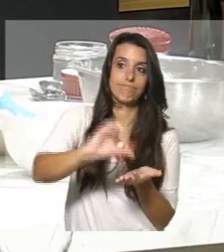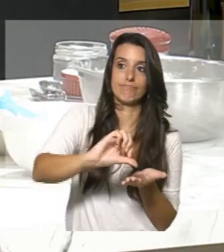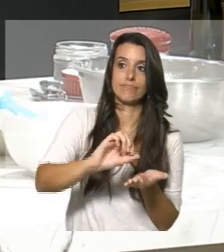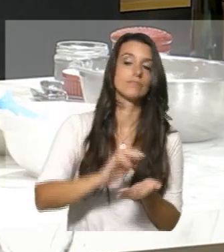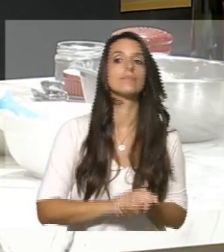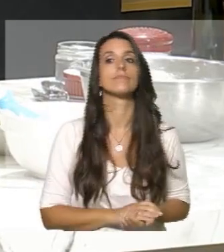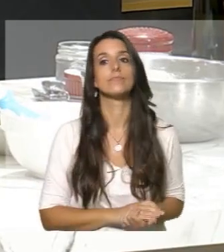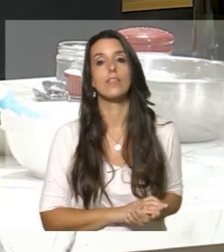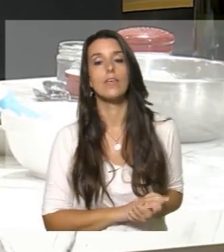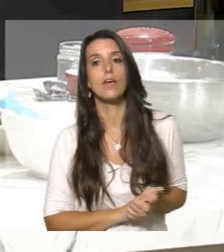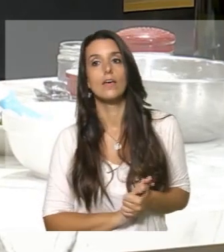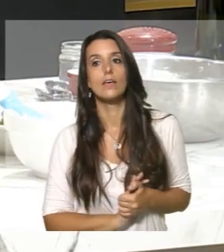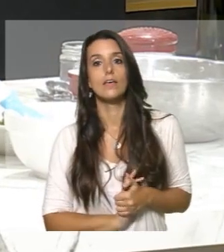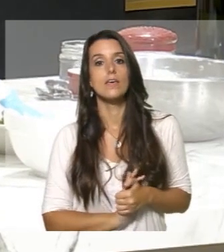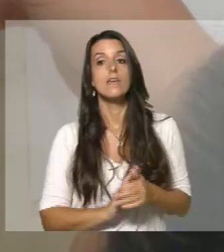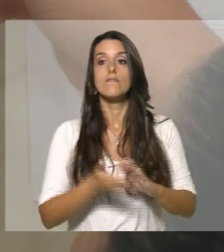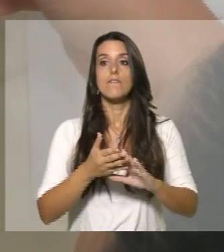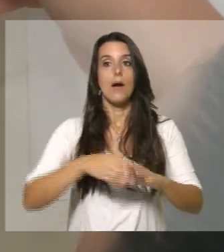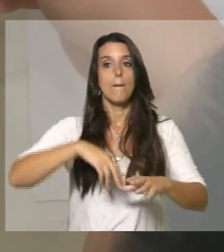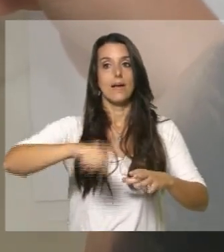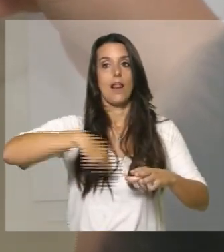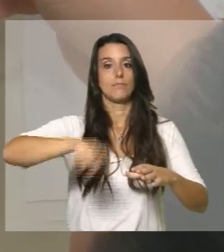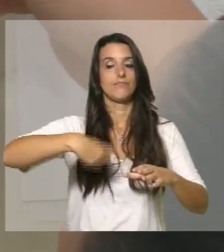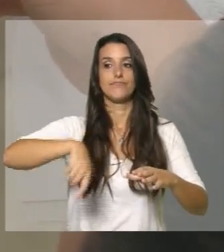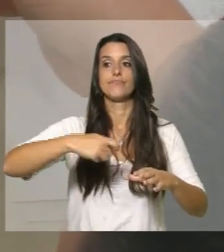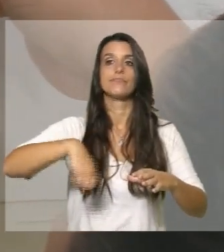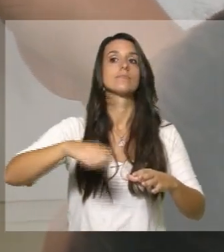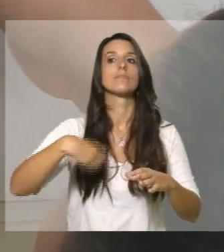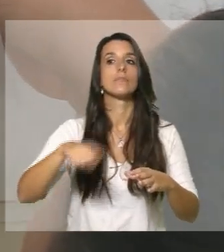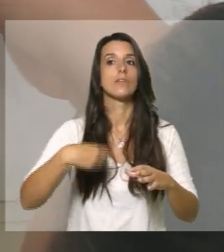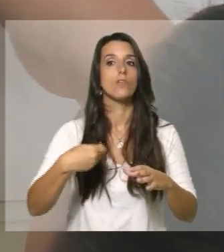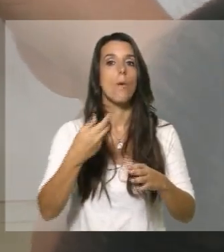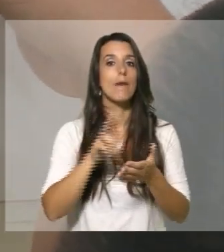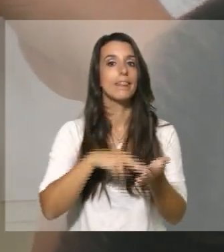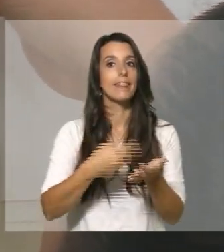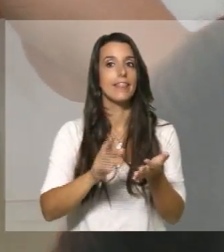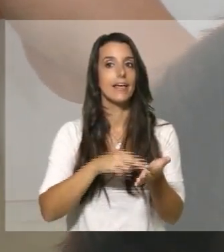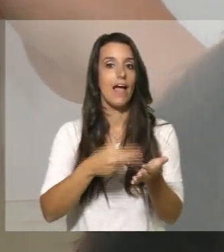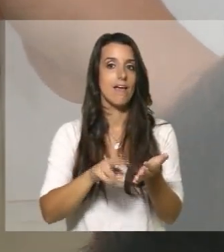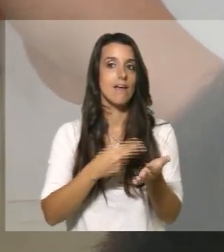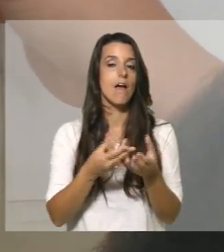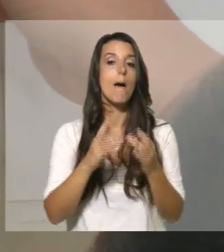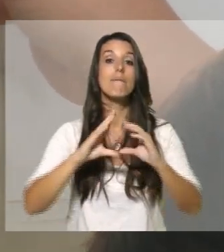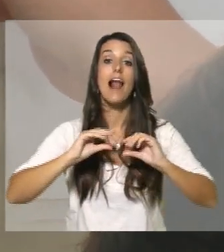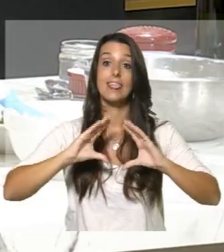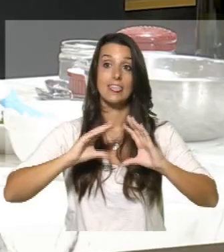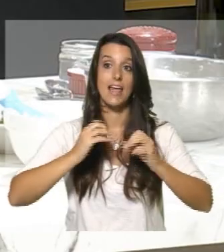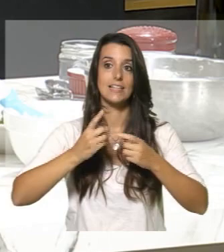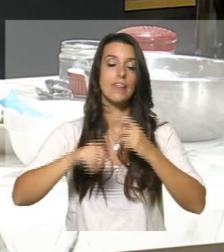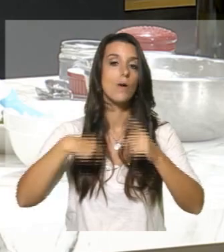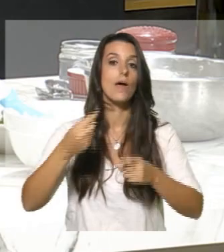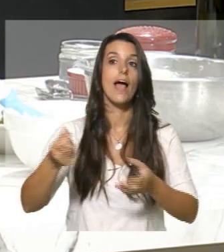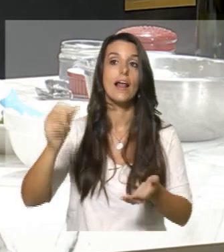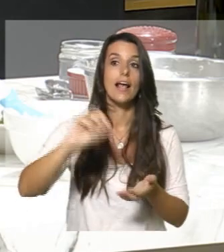Ahí. Y vamos a mezclar con la manteca. ¿Tá? La manteca blanda va a ir ahí. Después le vamos a